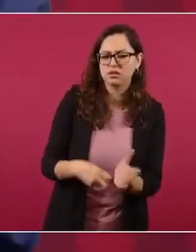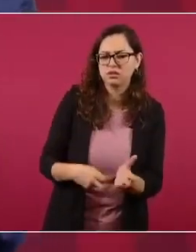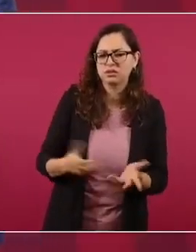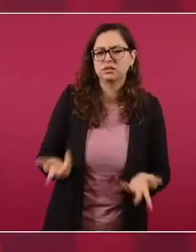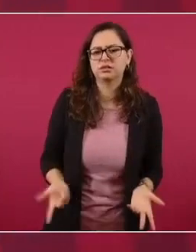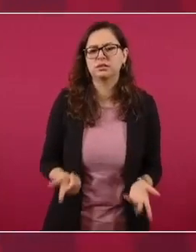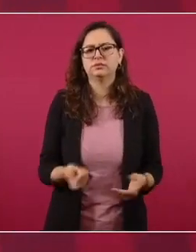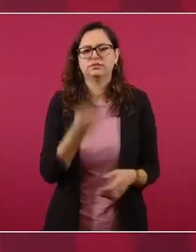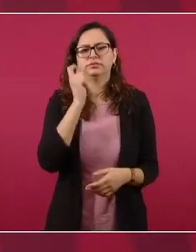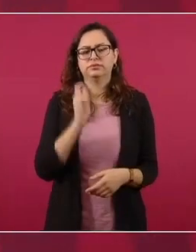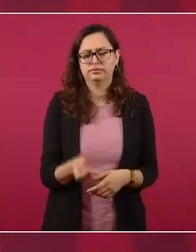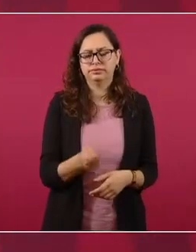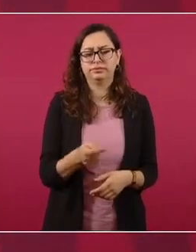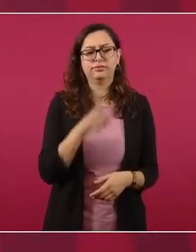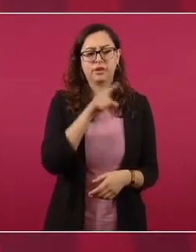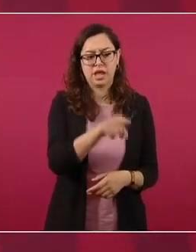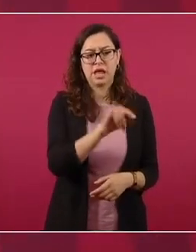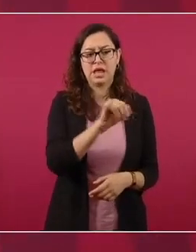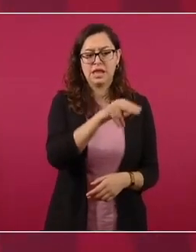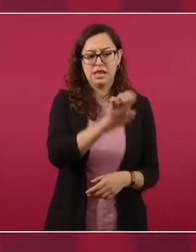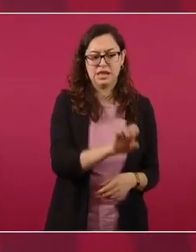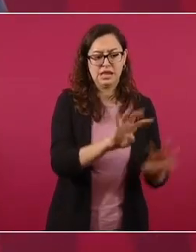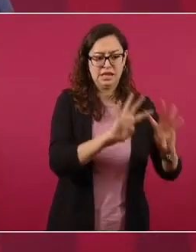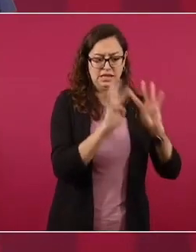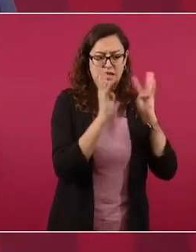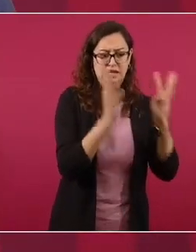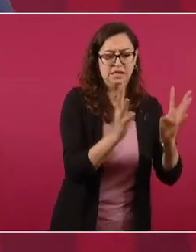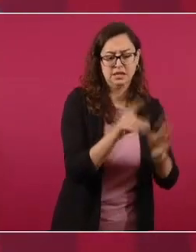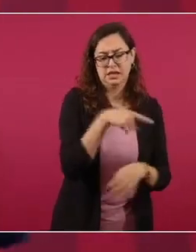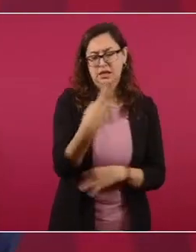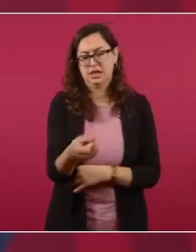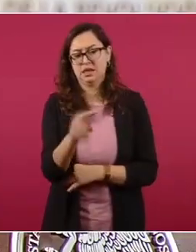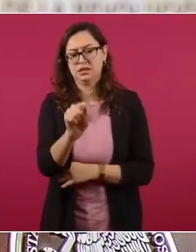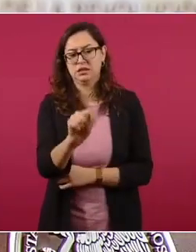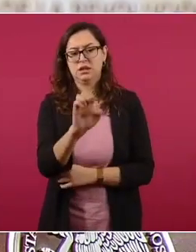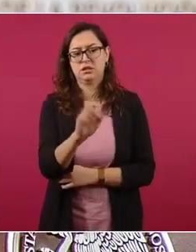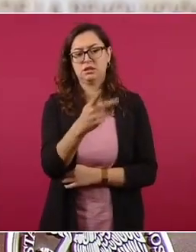representantes del INE y del tribunal los elija el pueblo